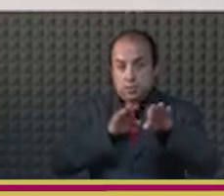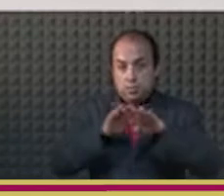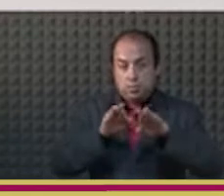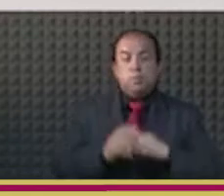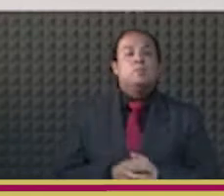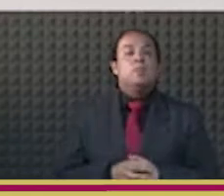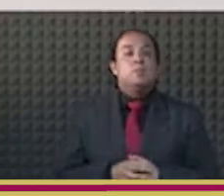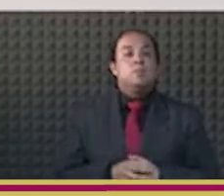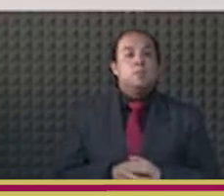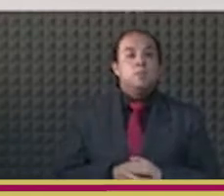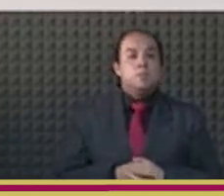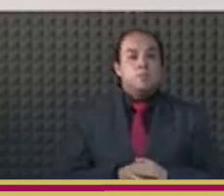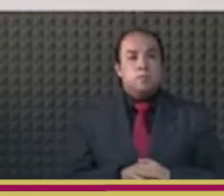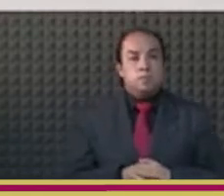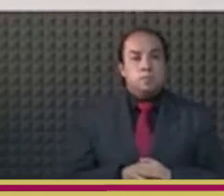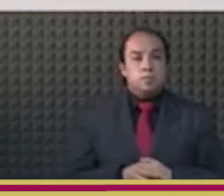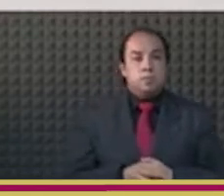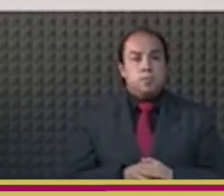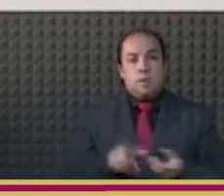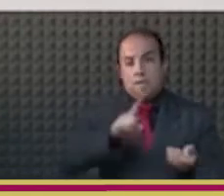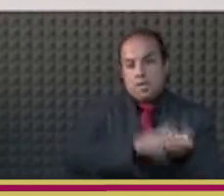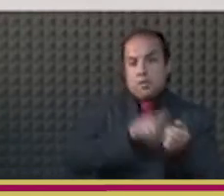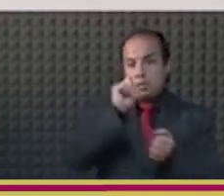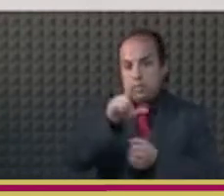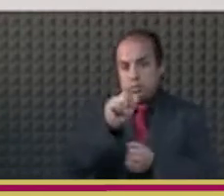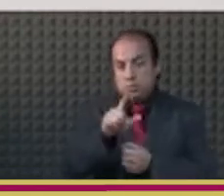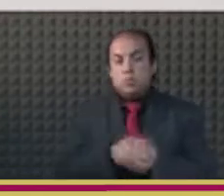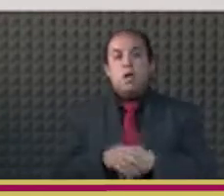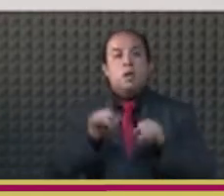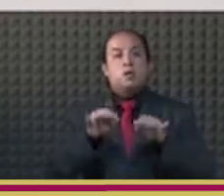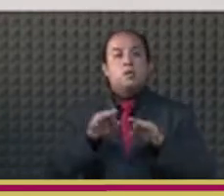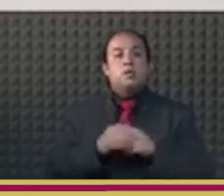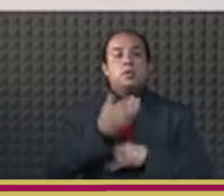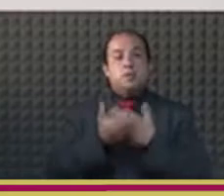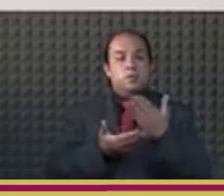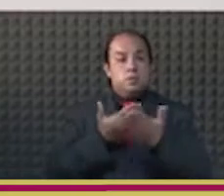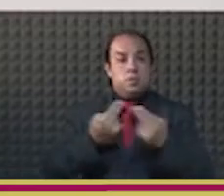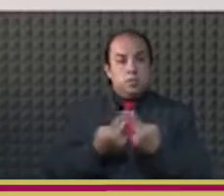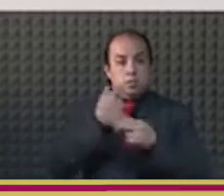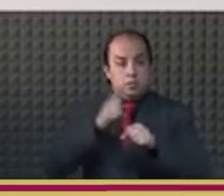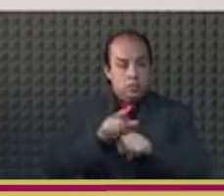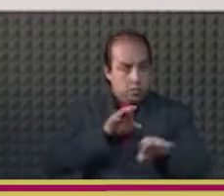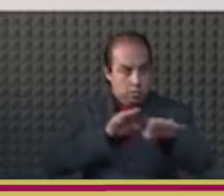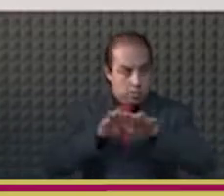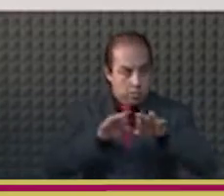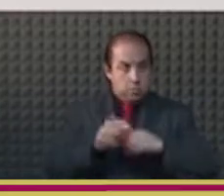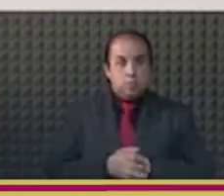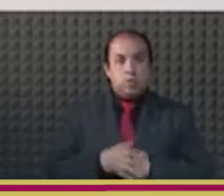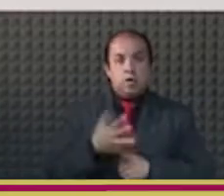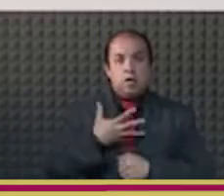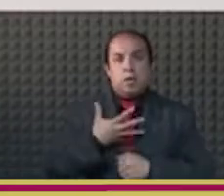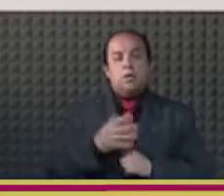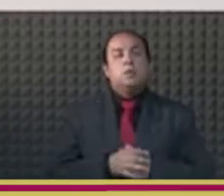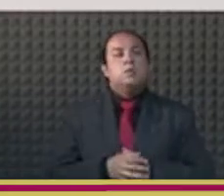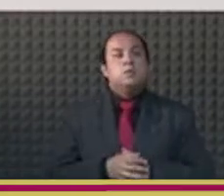y Previsión Social. Esto en particular también desde las oficinas del Servicio Nacional del Empleo, que está sobre